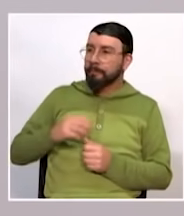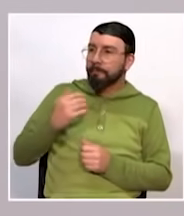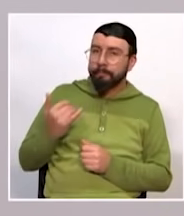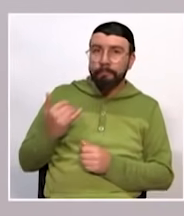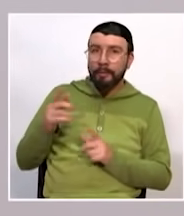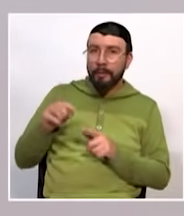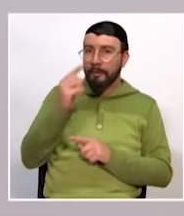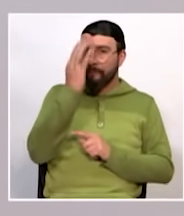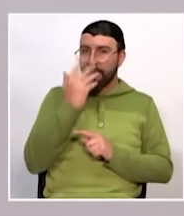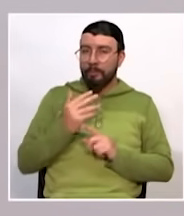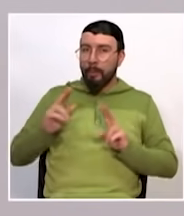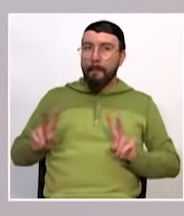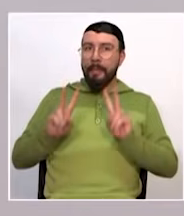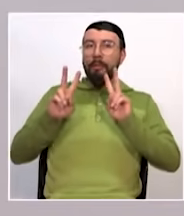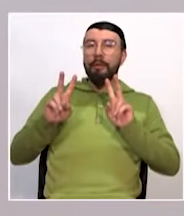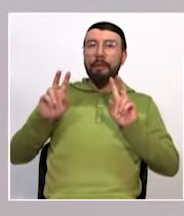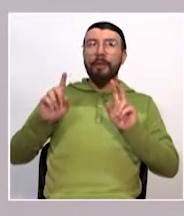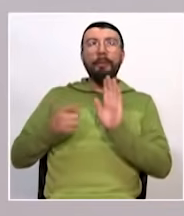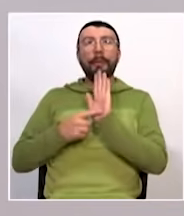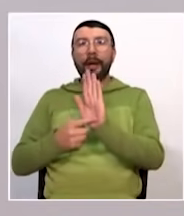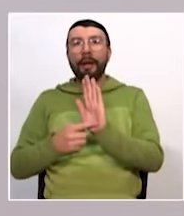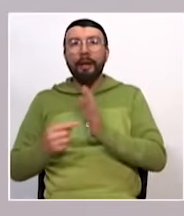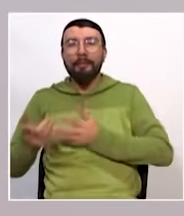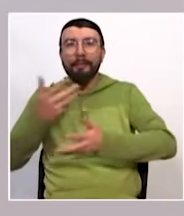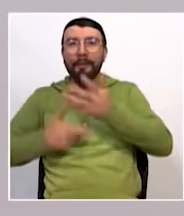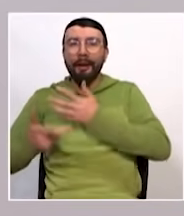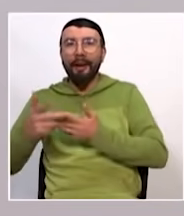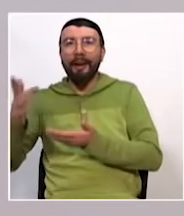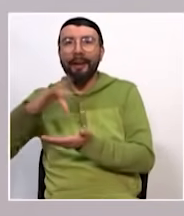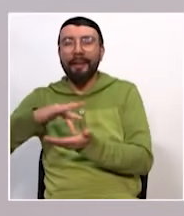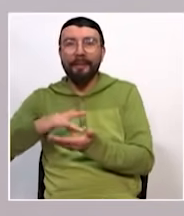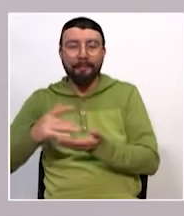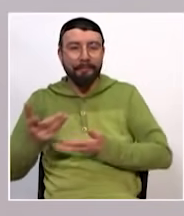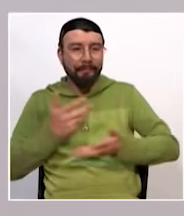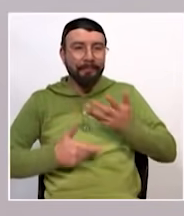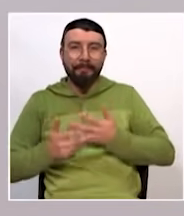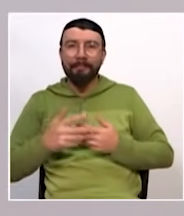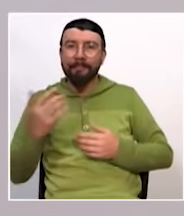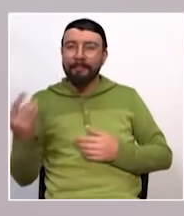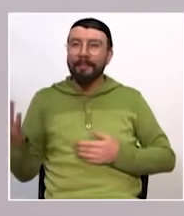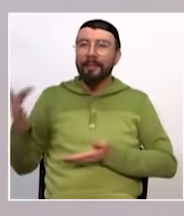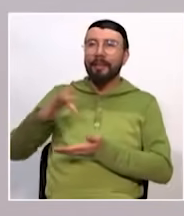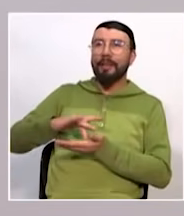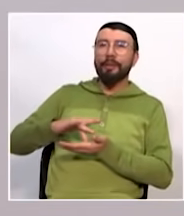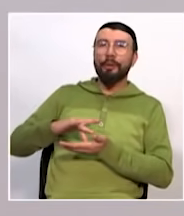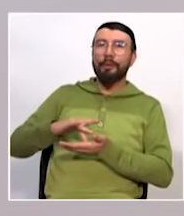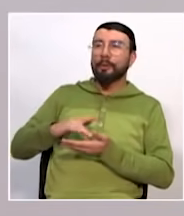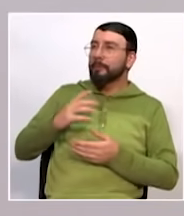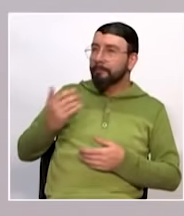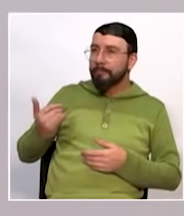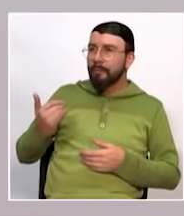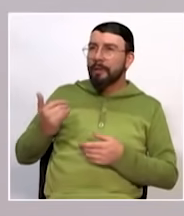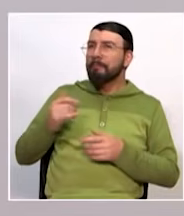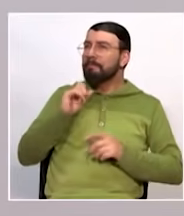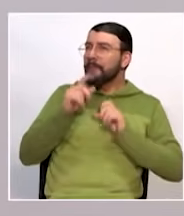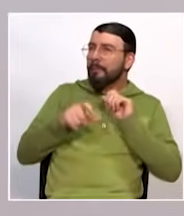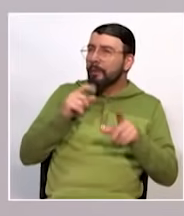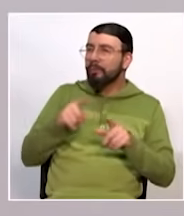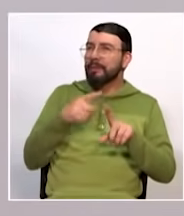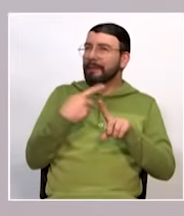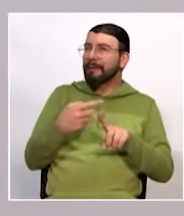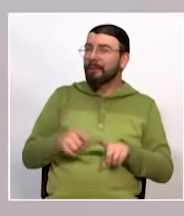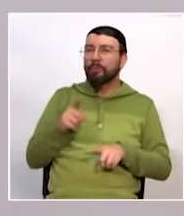por donde también pueden observar el programa en cualquier parte del mundo y las preguntas que se sucedan